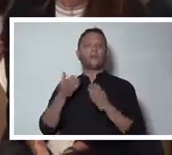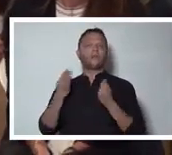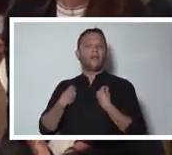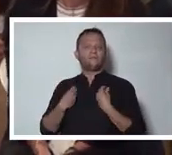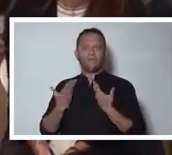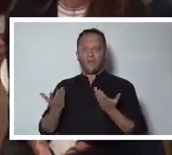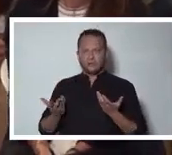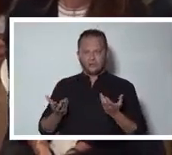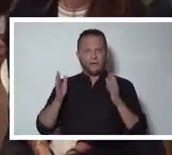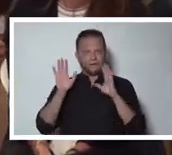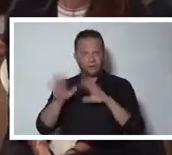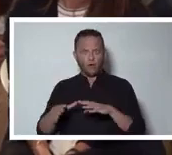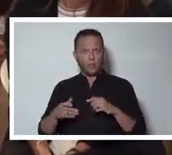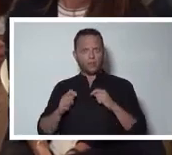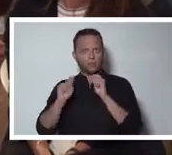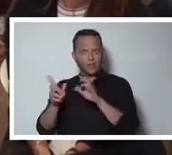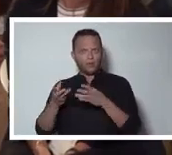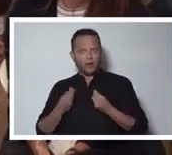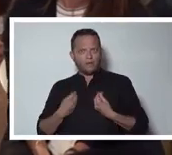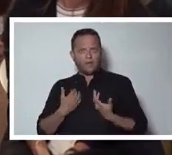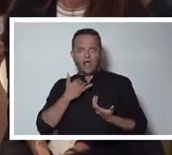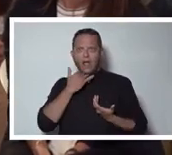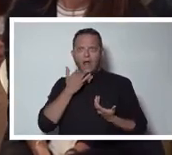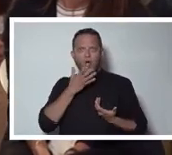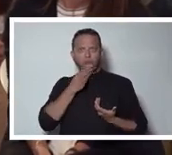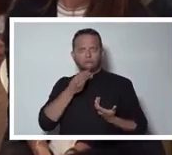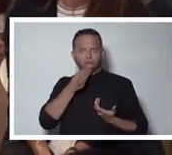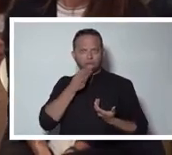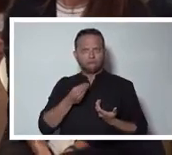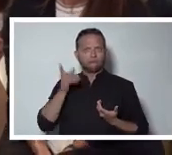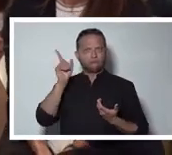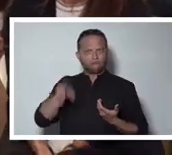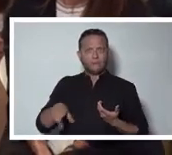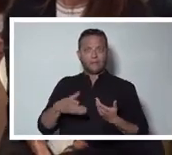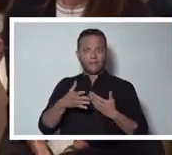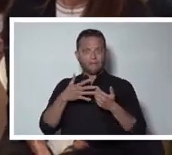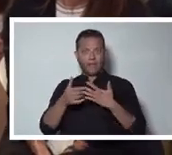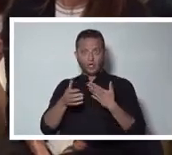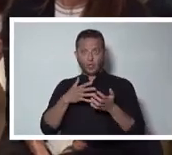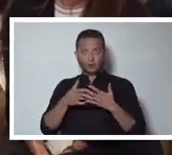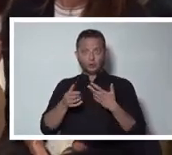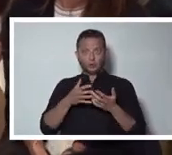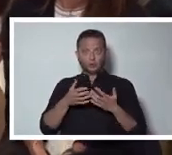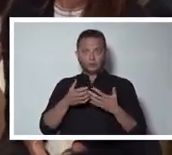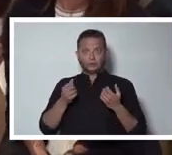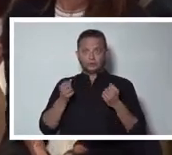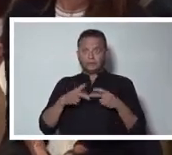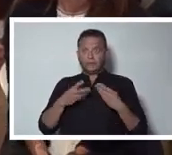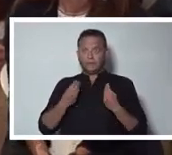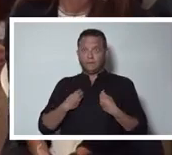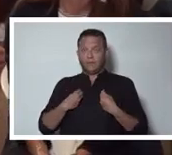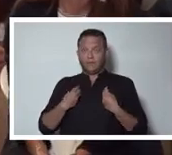vida damos la vida es algo maravilloso pero también tenemos en nuestras manos sin querer dar la vida si no lo elegimos la